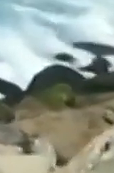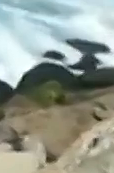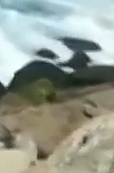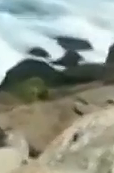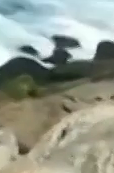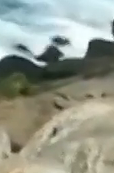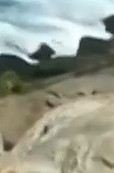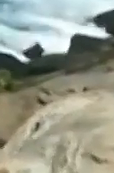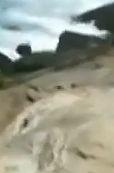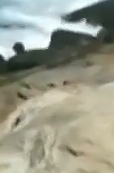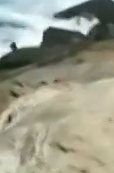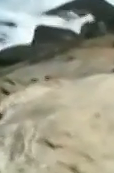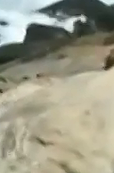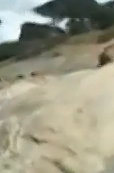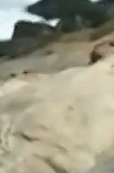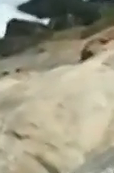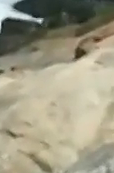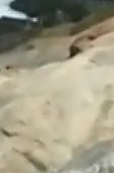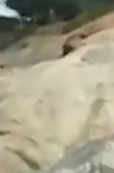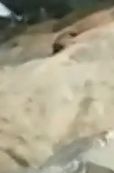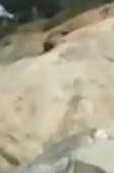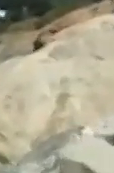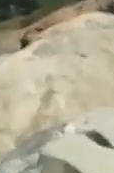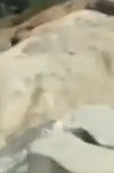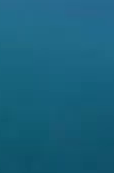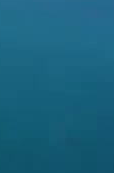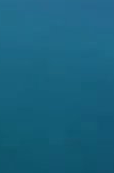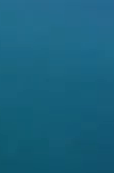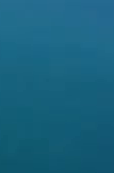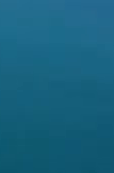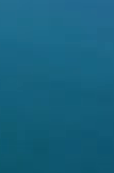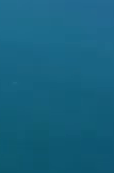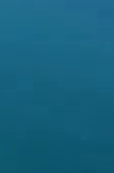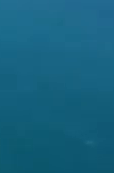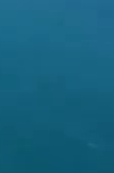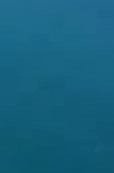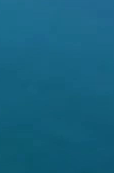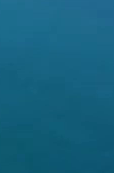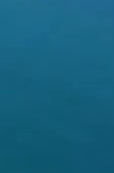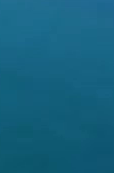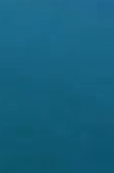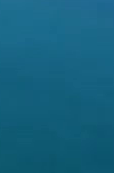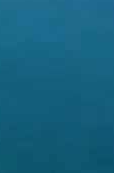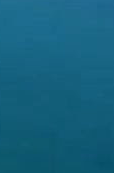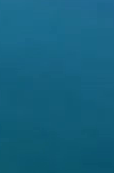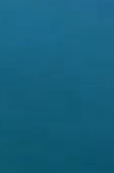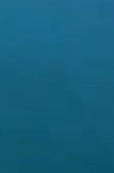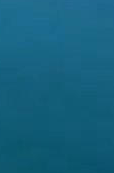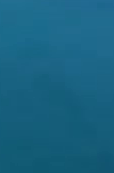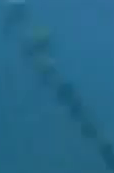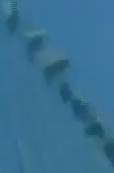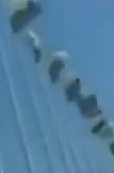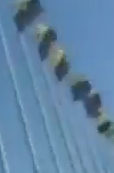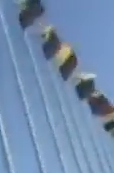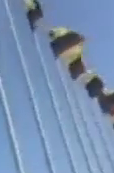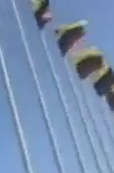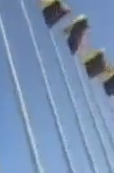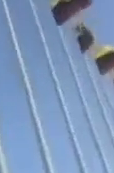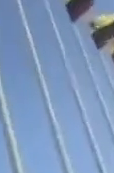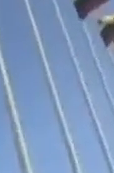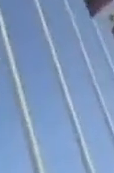que representa la entidad litoral para lo que es el turismo, específicamente uno